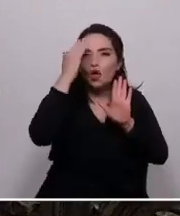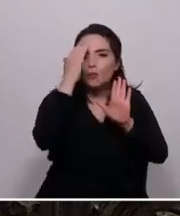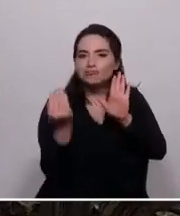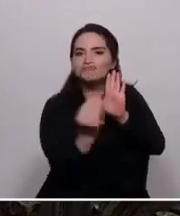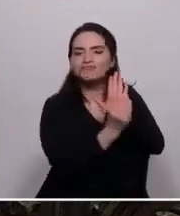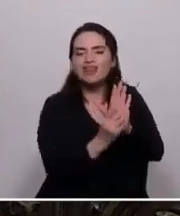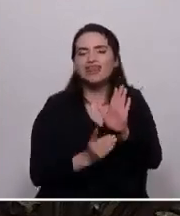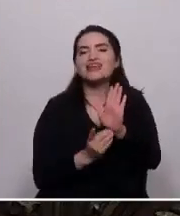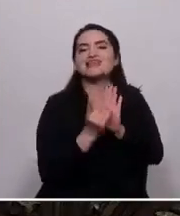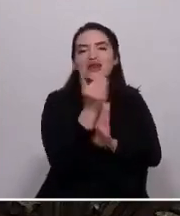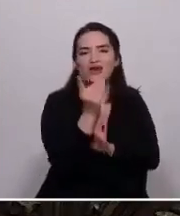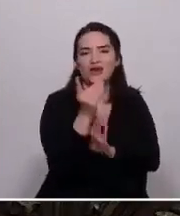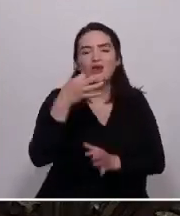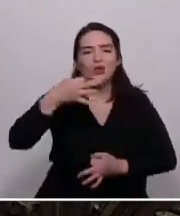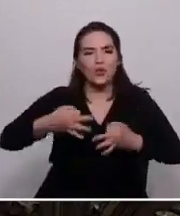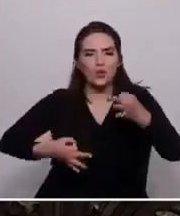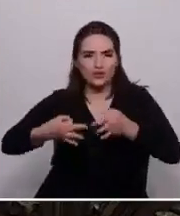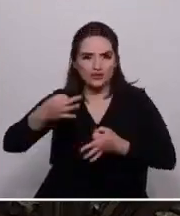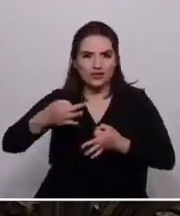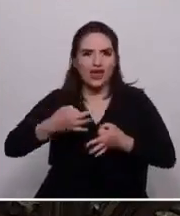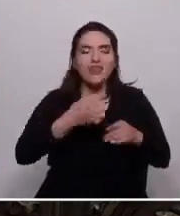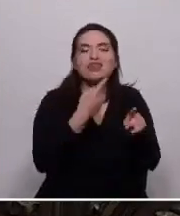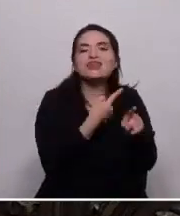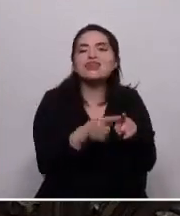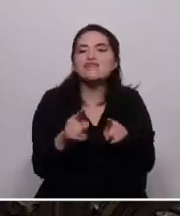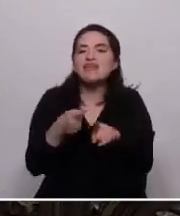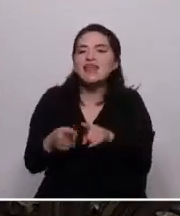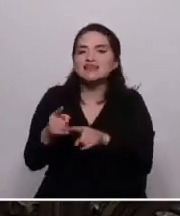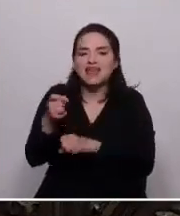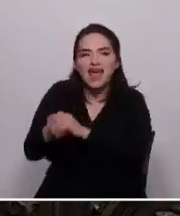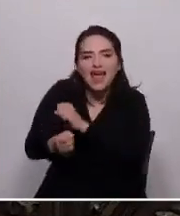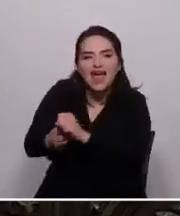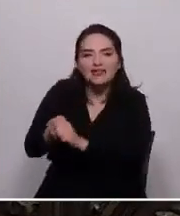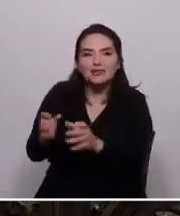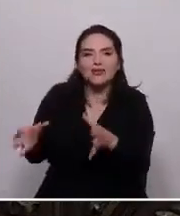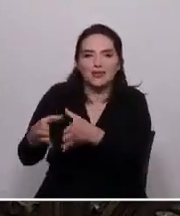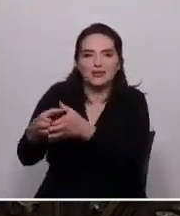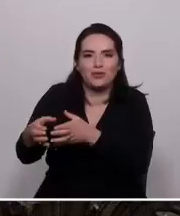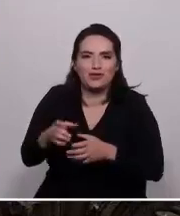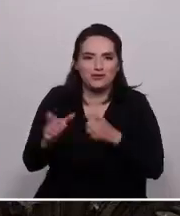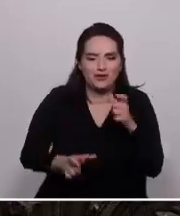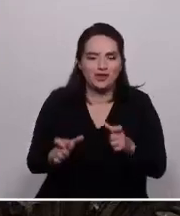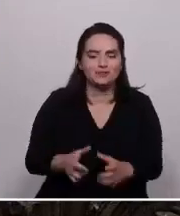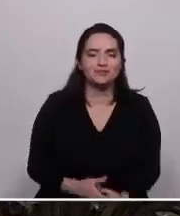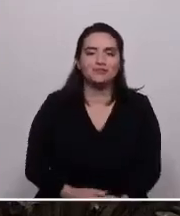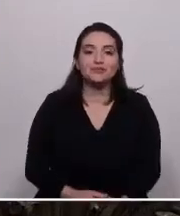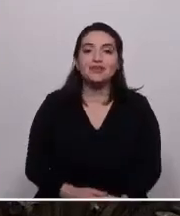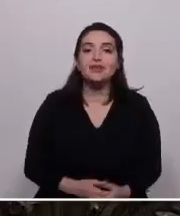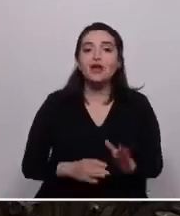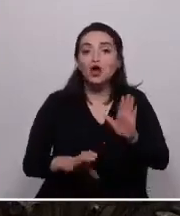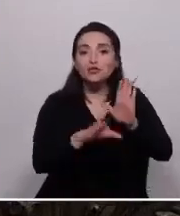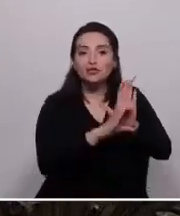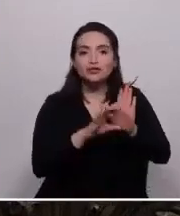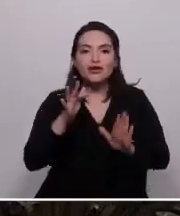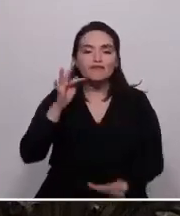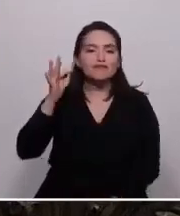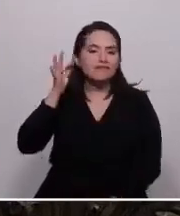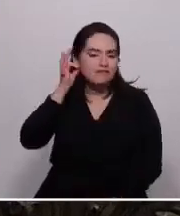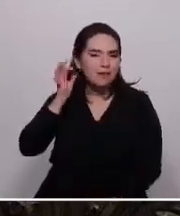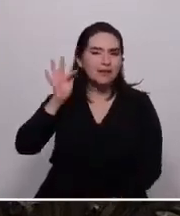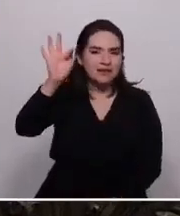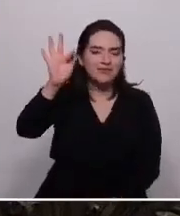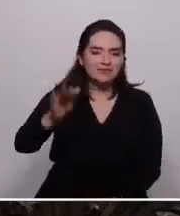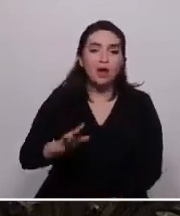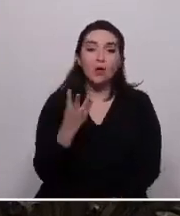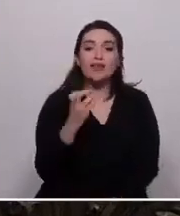justicia intergeneracional. Por una constitución feminista que reconoce la pluralidad de las familias de ese